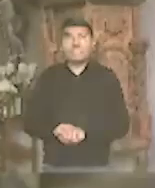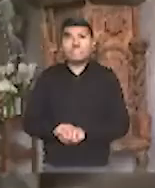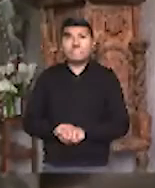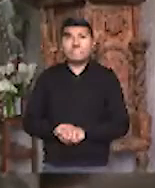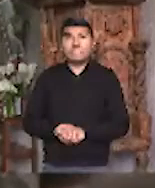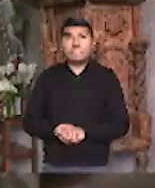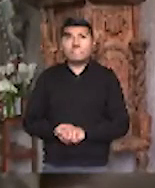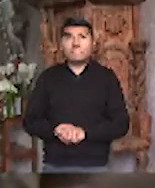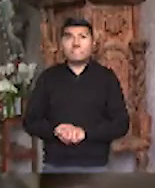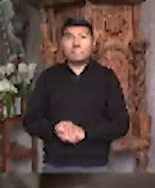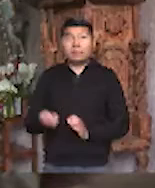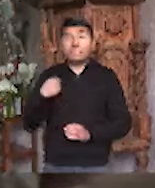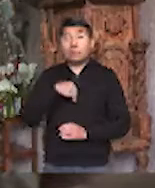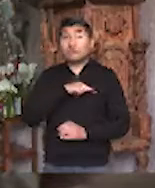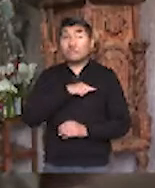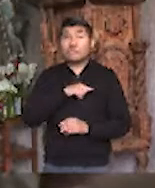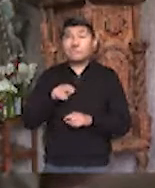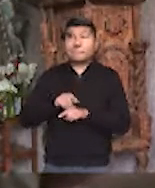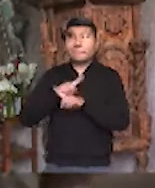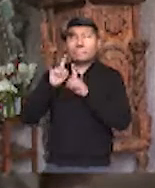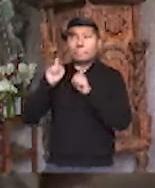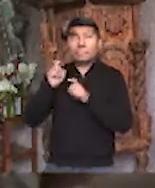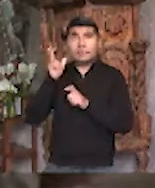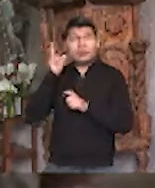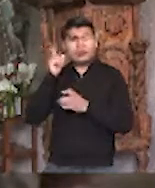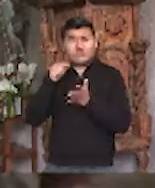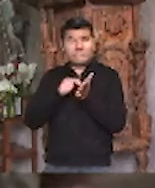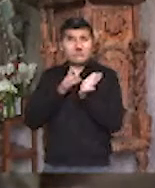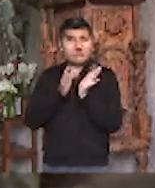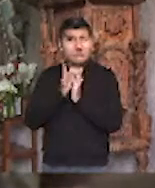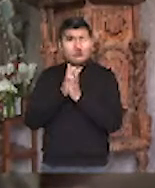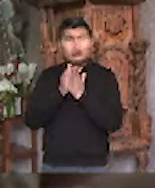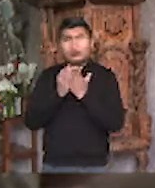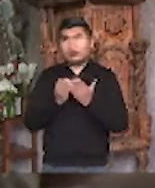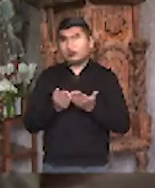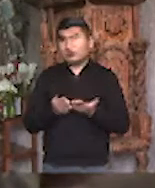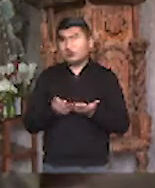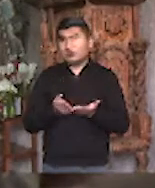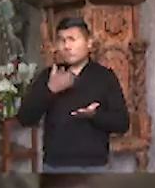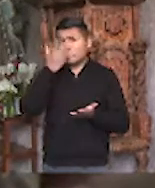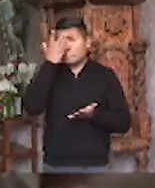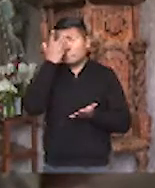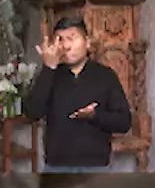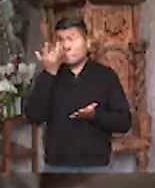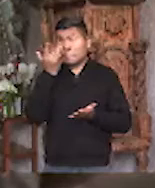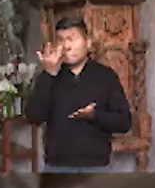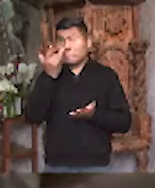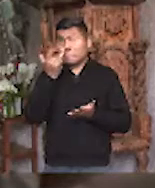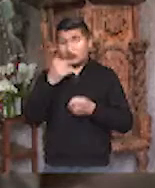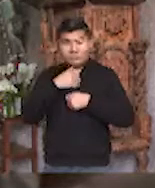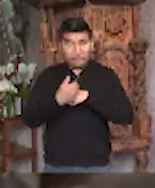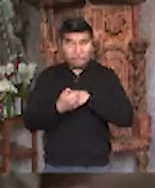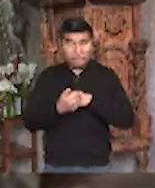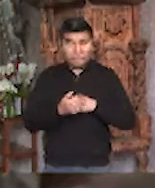nos preguntamos escuchando ese evangelio porque la multiplicación de los